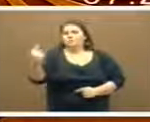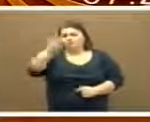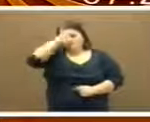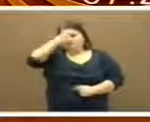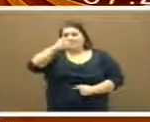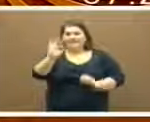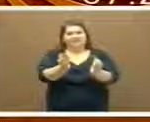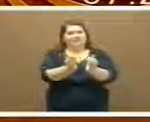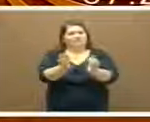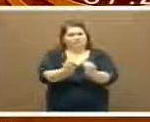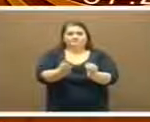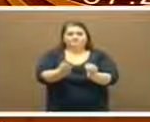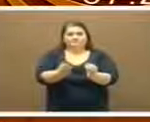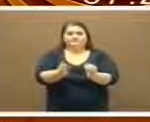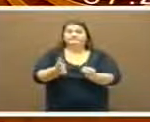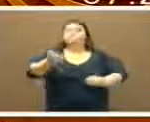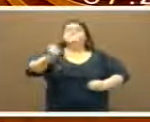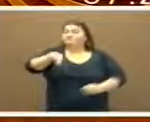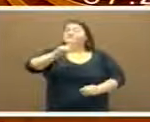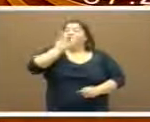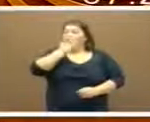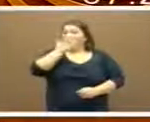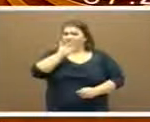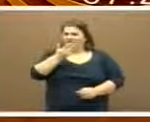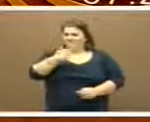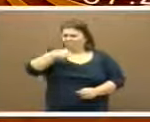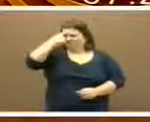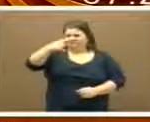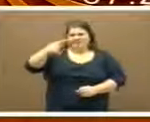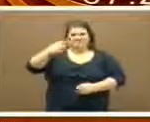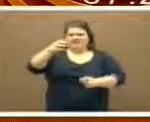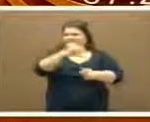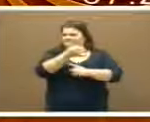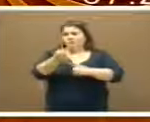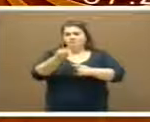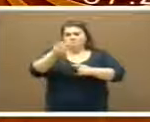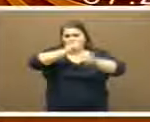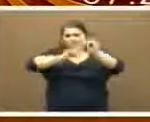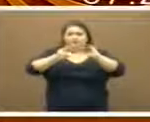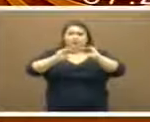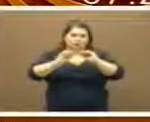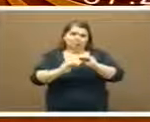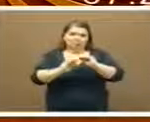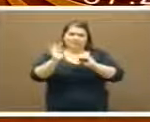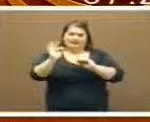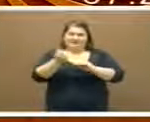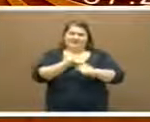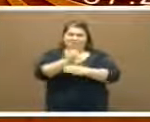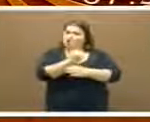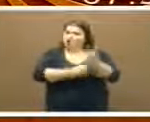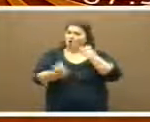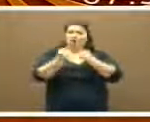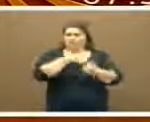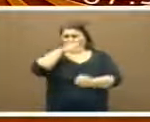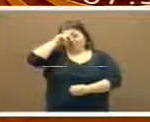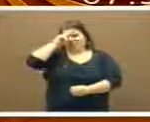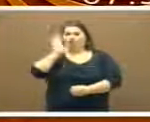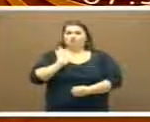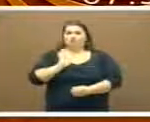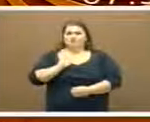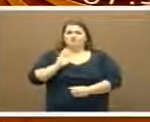municipios y entidades locales. Conoce directamente y de primera mano sus problemas y se ha preocupado de ese apoyo económico, no solamente haciendo